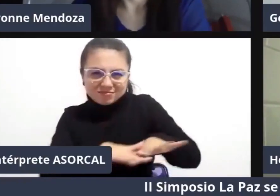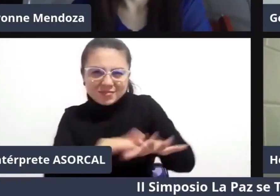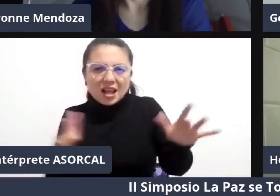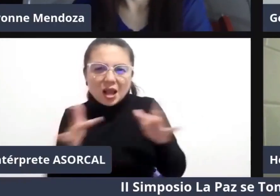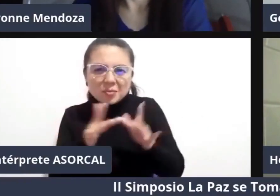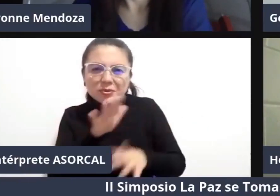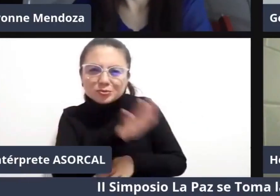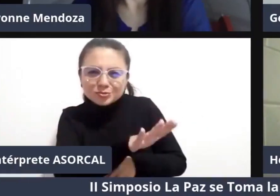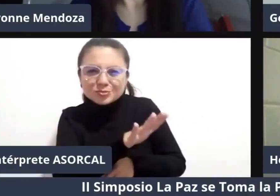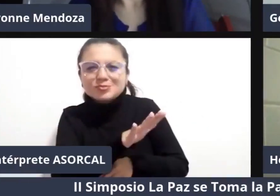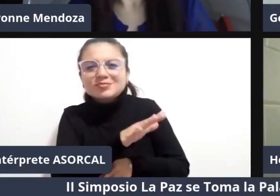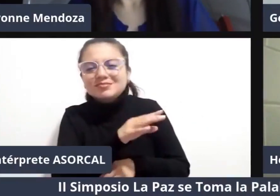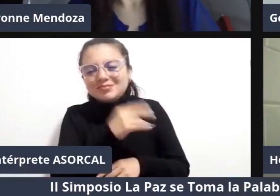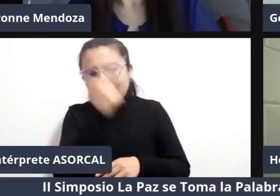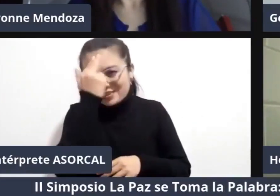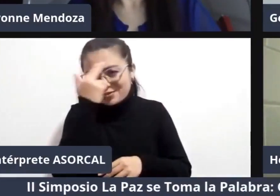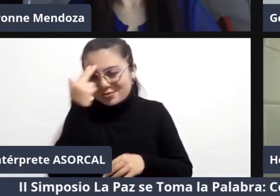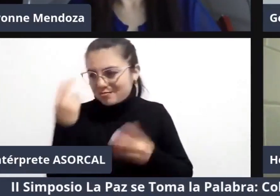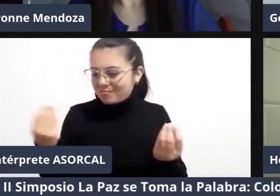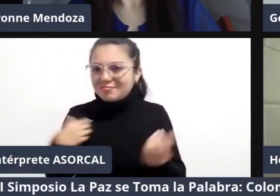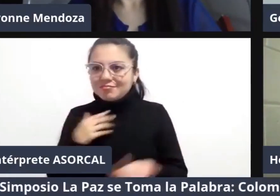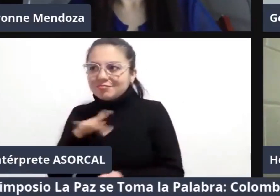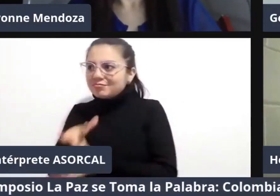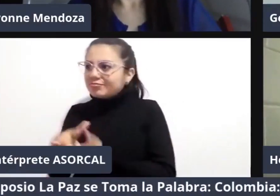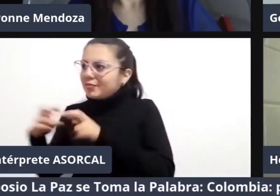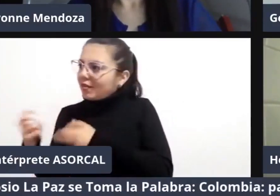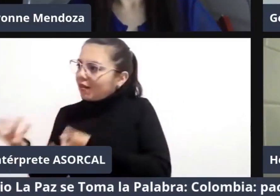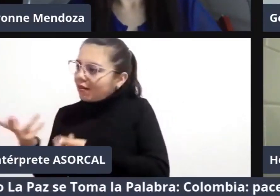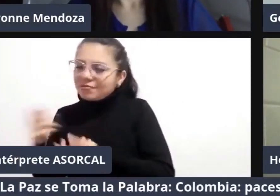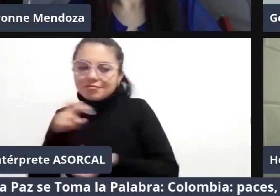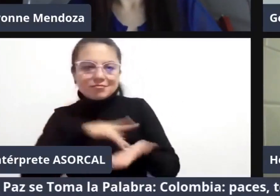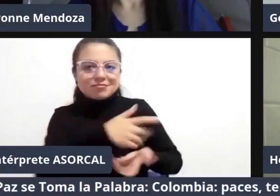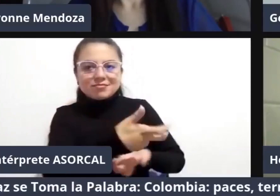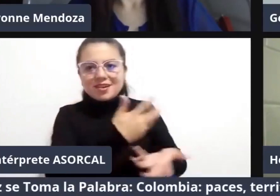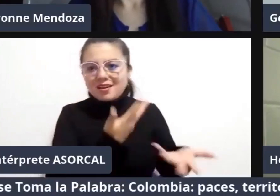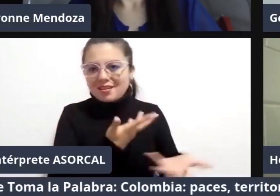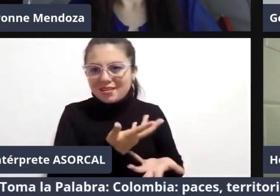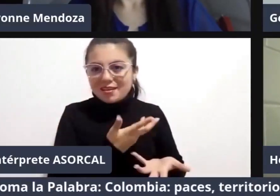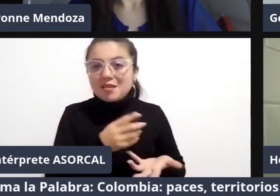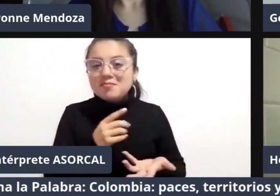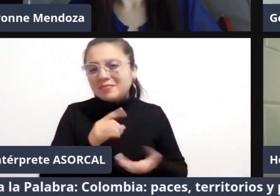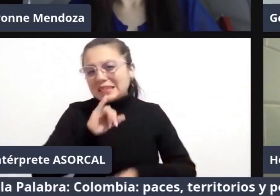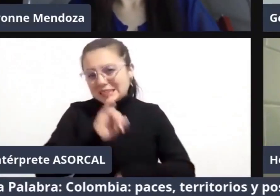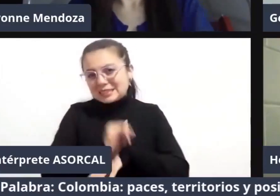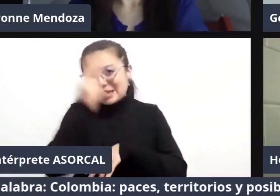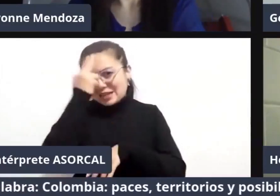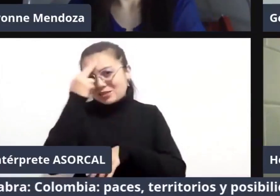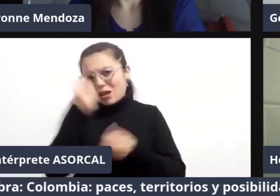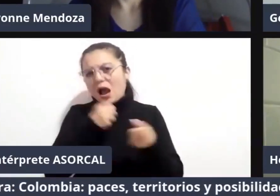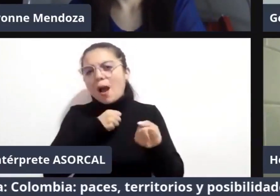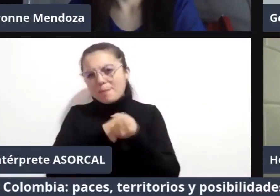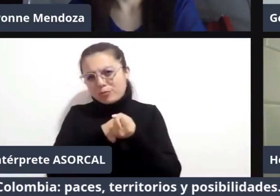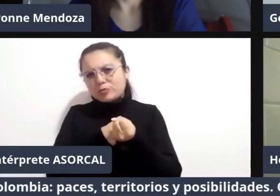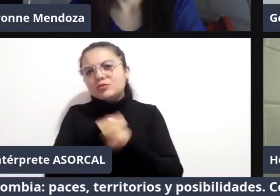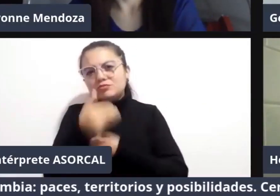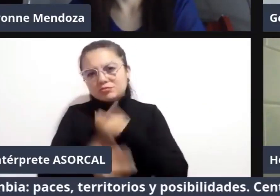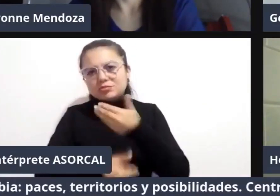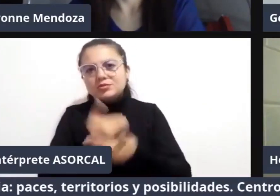Vaticano en San Salvador. Pero la Iglesia Católica estuvo apoyando fuertemente este proceso de paz.